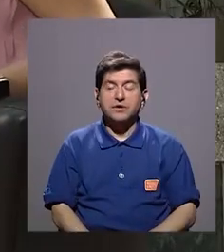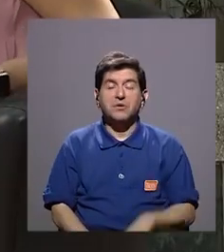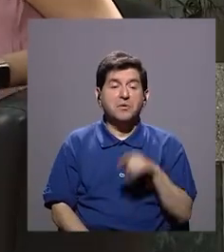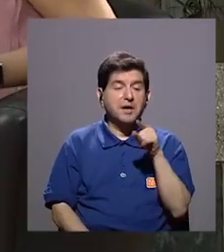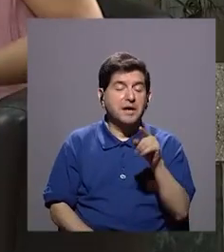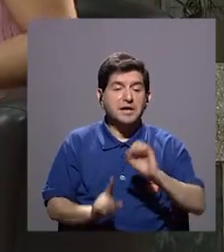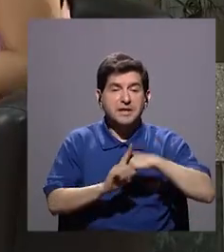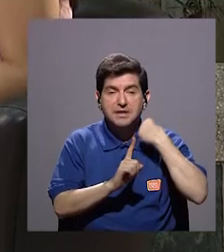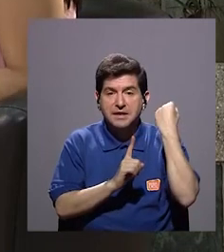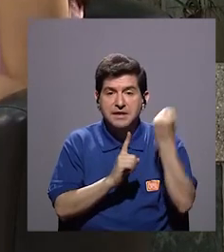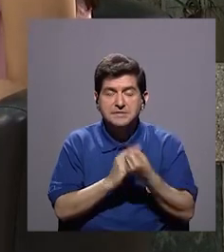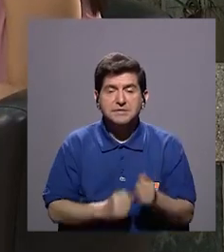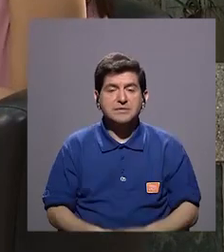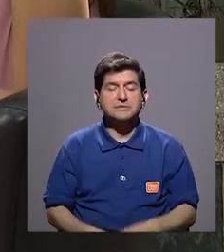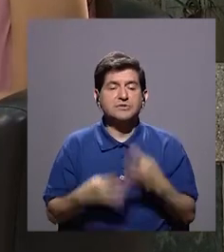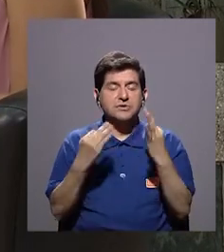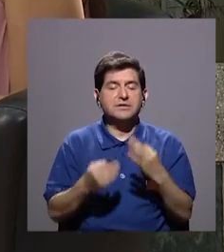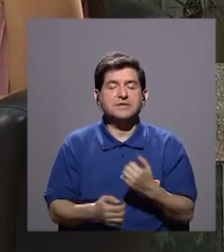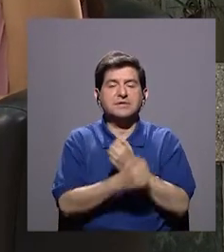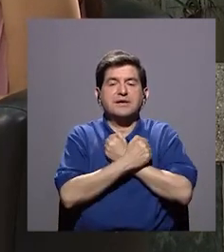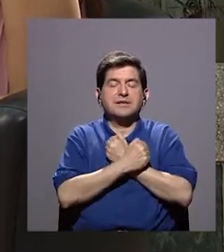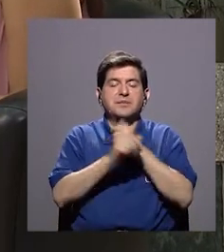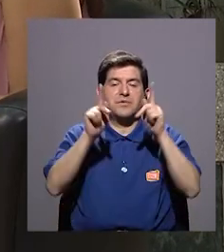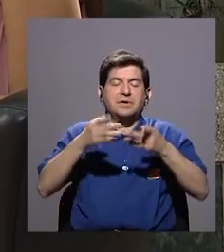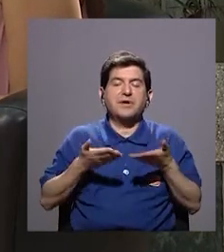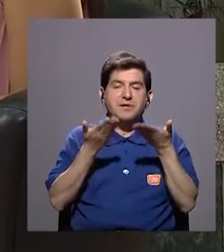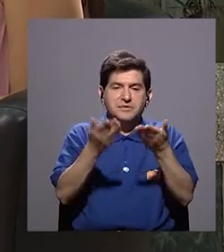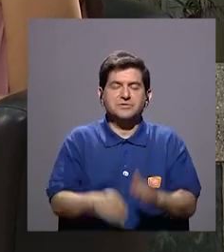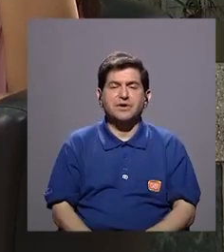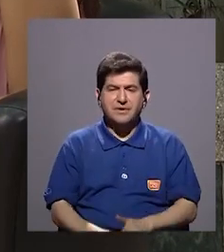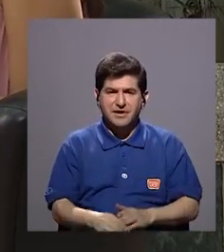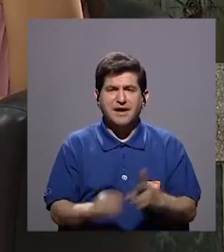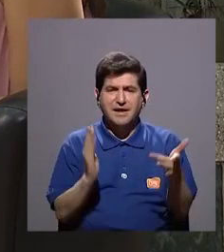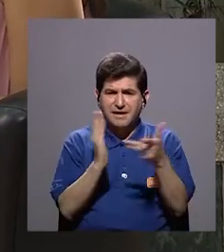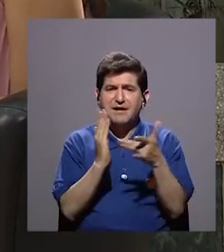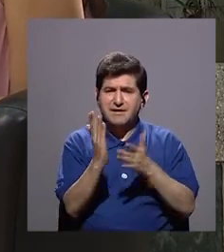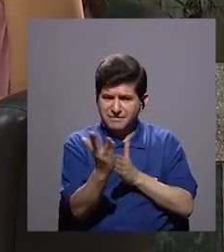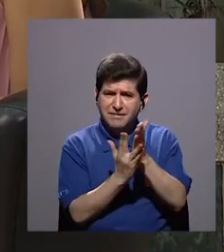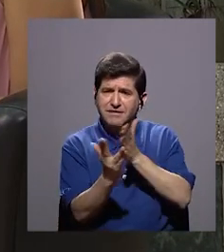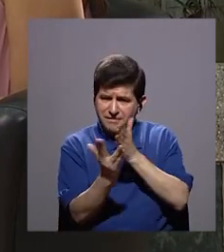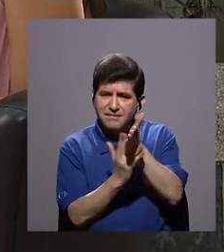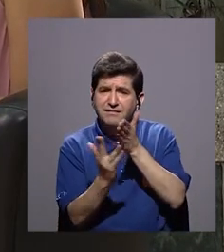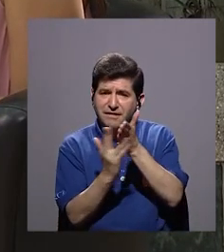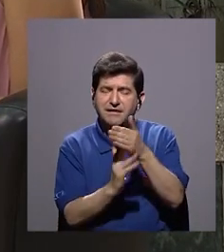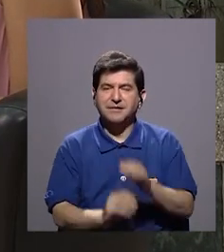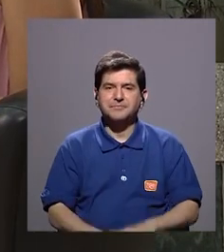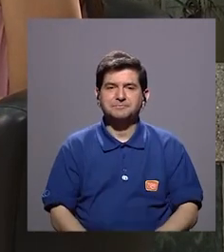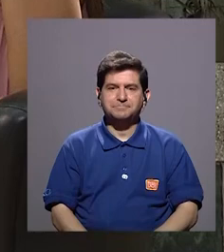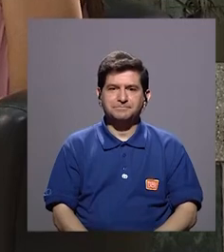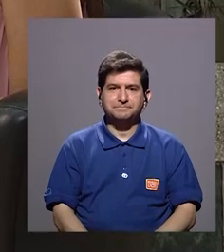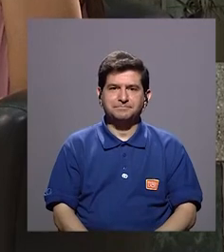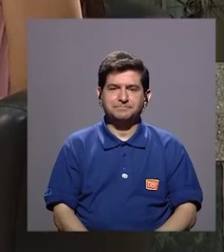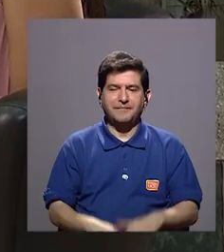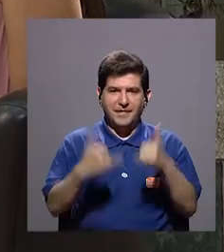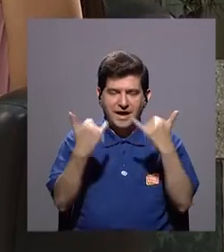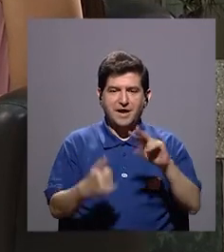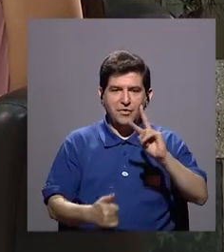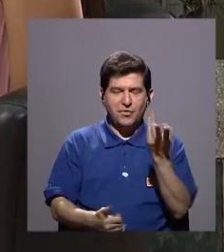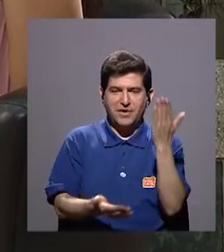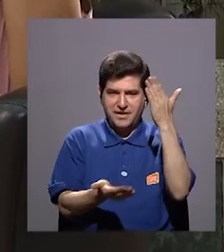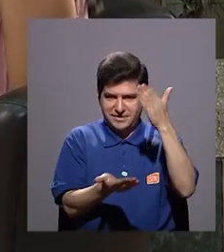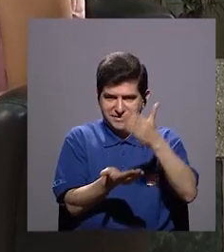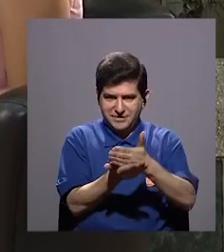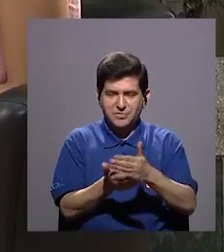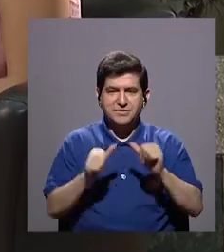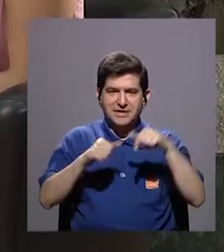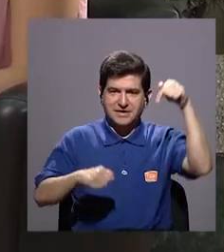digo eso, no hay justificación para dar un poco de amor a una persona. Es una técnica muy accesible. Uh-huh. Bueno, vamos a hacer